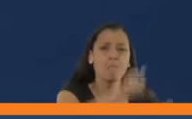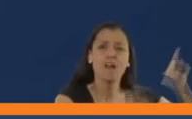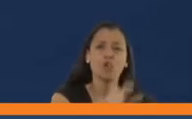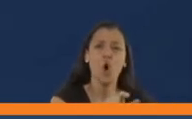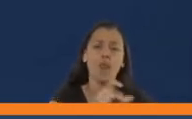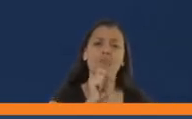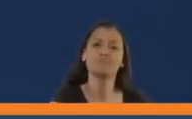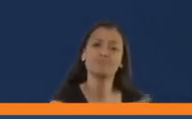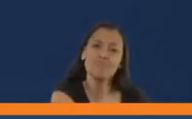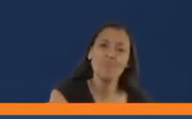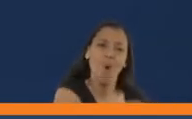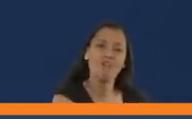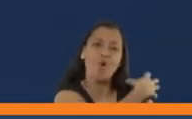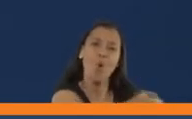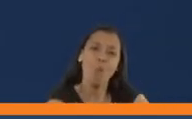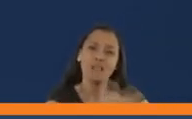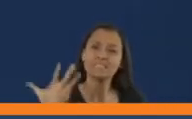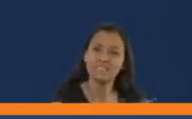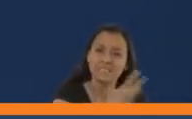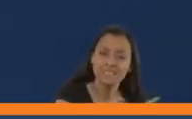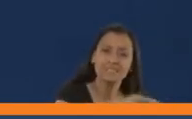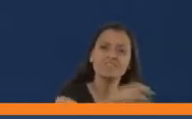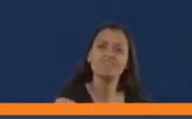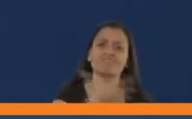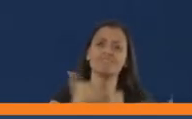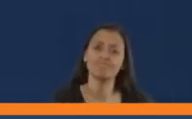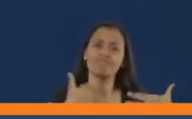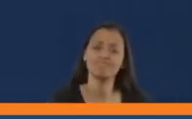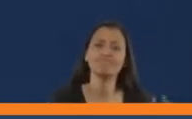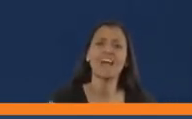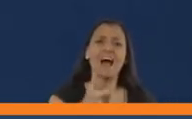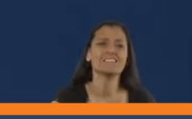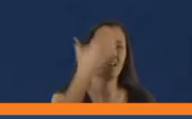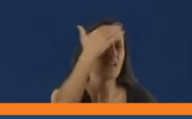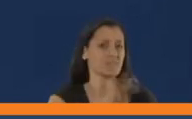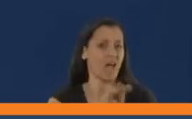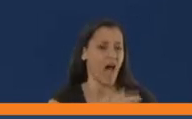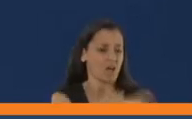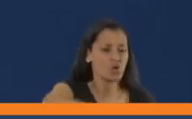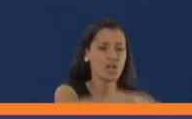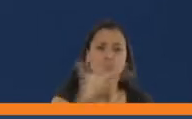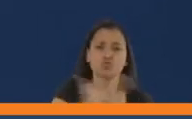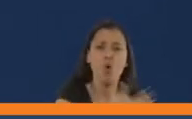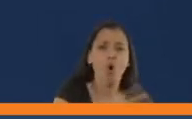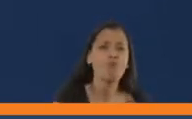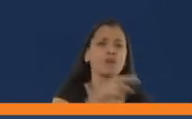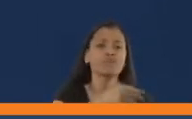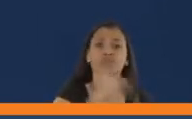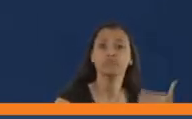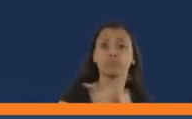pueblos de nuestra región vean reducir casi 15 años sus expectativas de vida